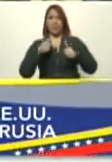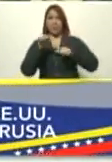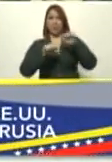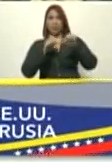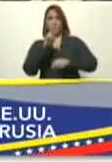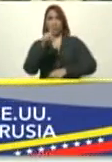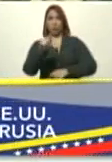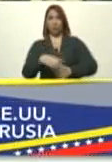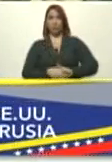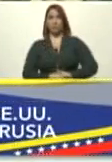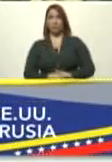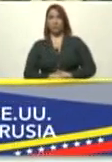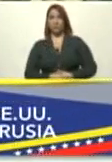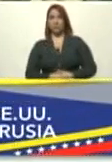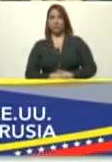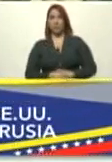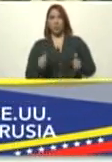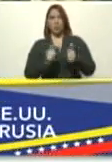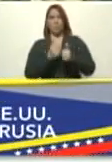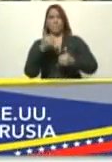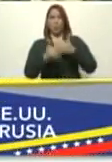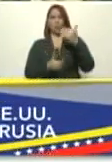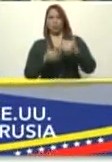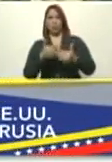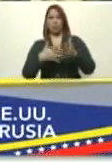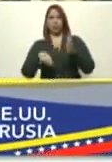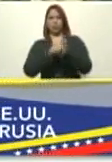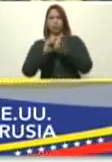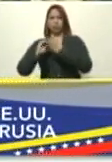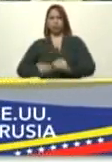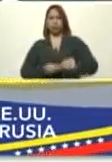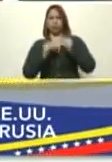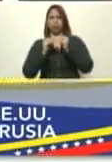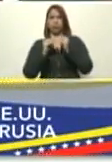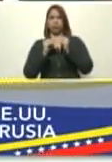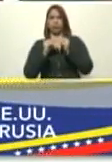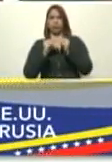XXI con un proceso de recuperación